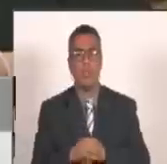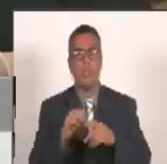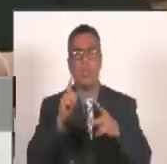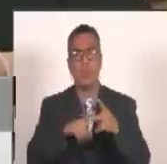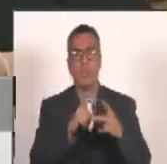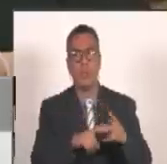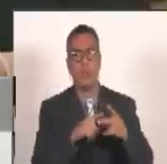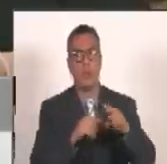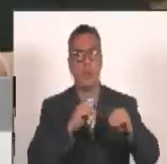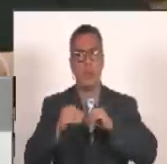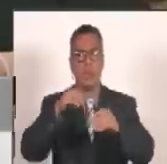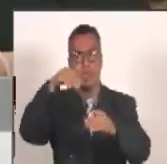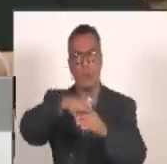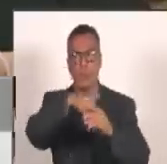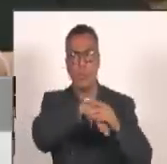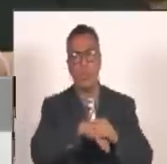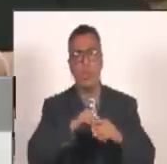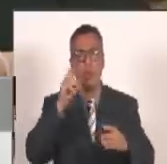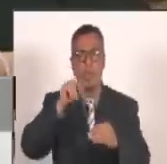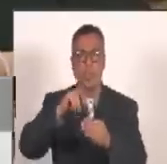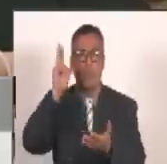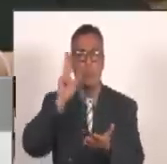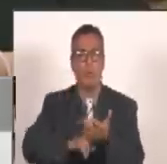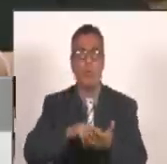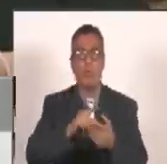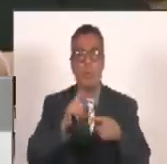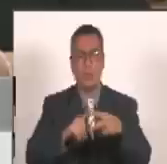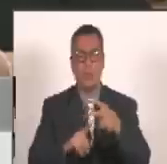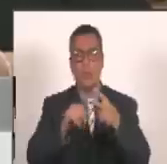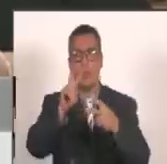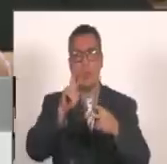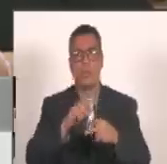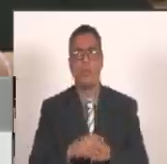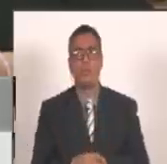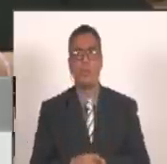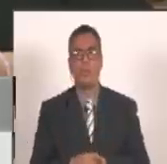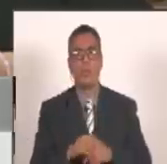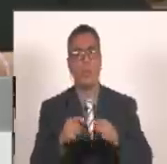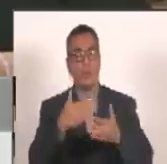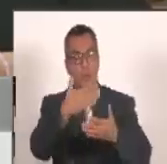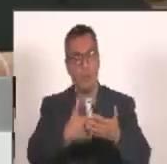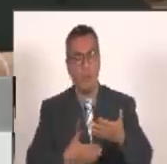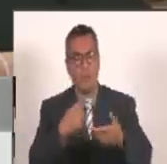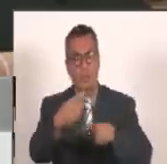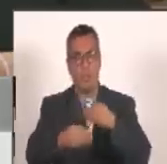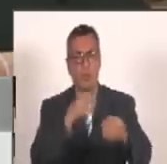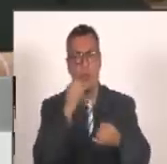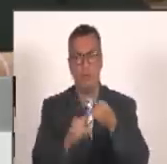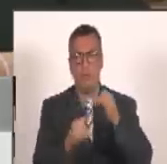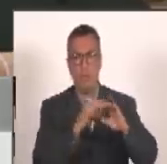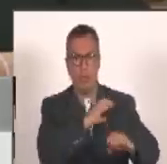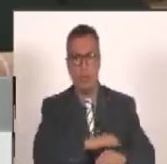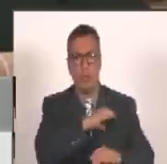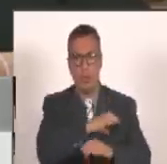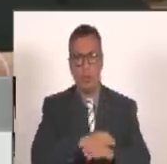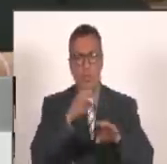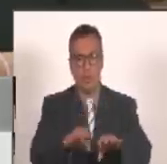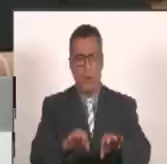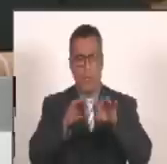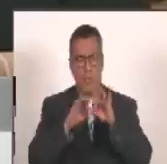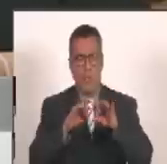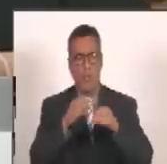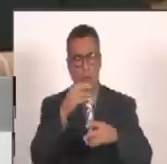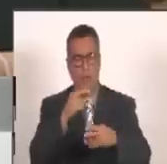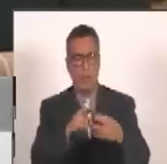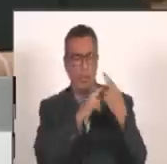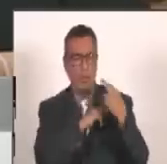vez leída y sometida a votación, resultó aprobada. Punto número 1. Presentación del informe final de la Comisión Especial que se